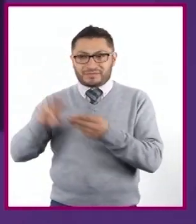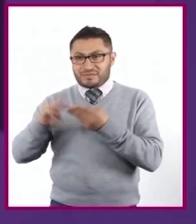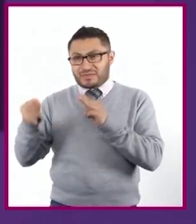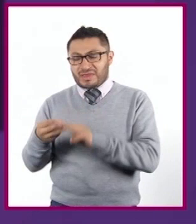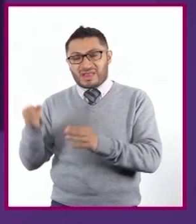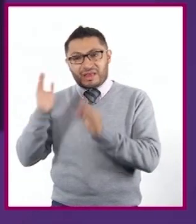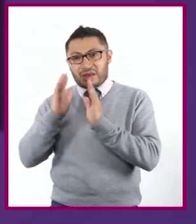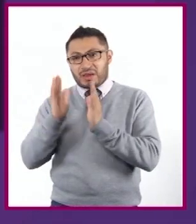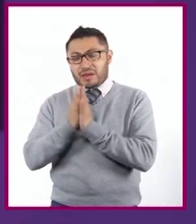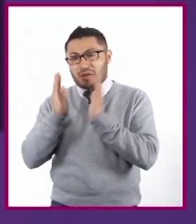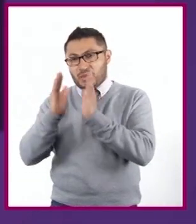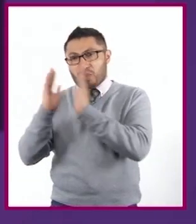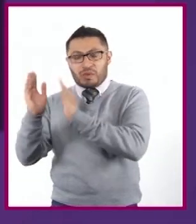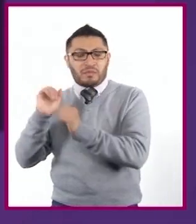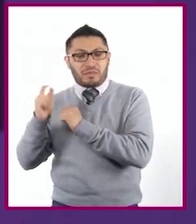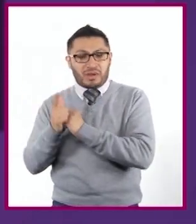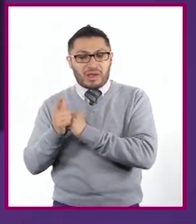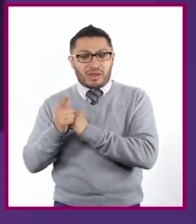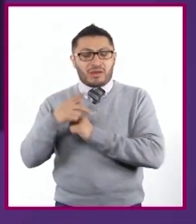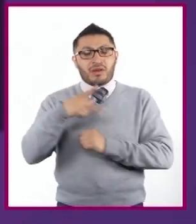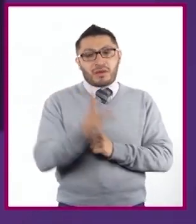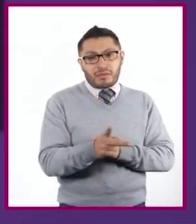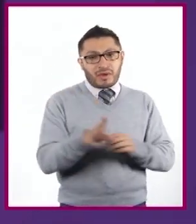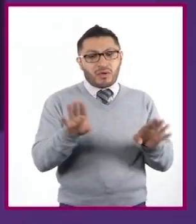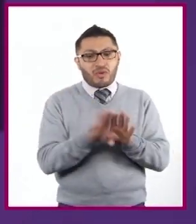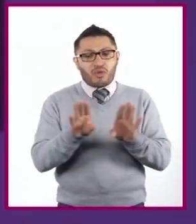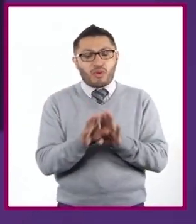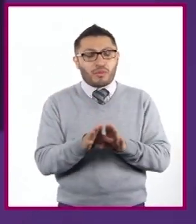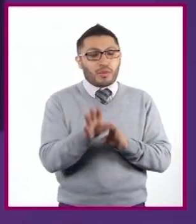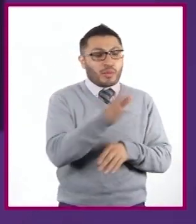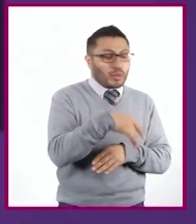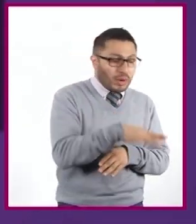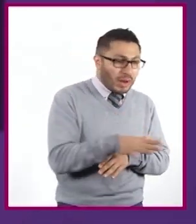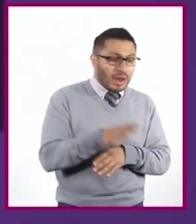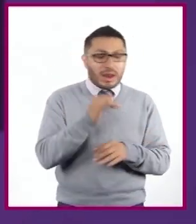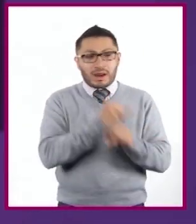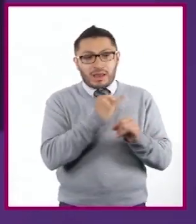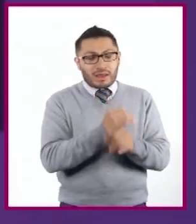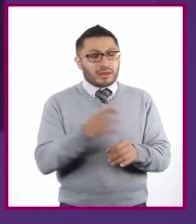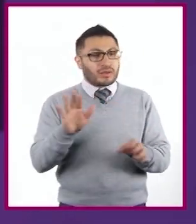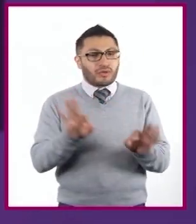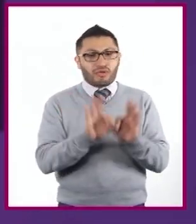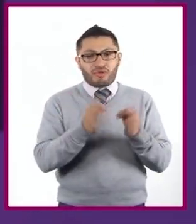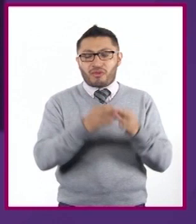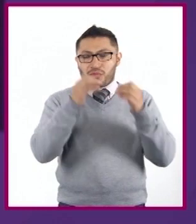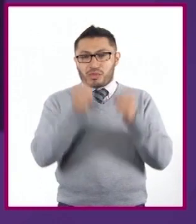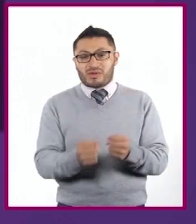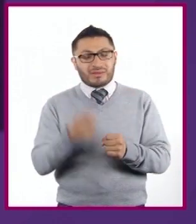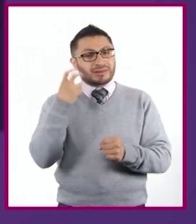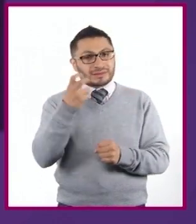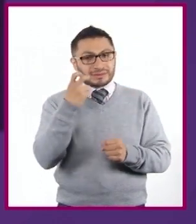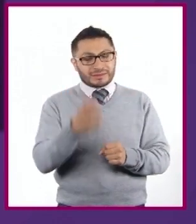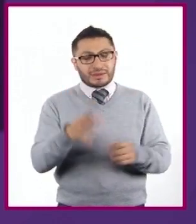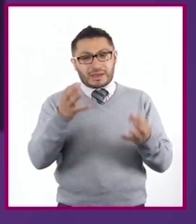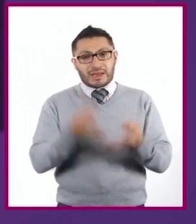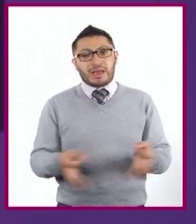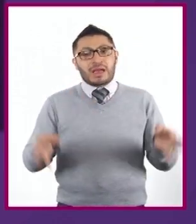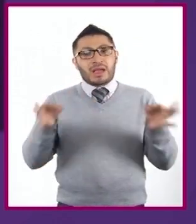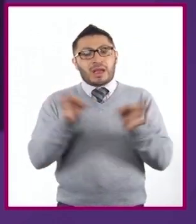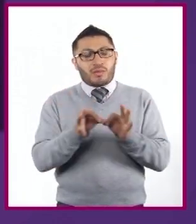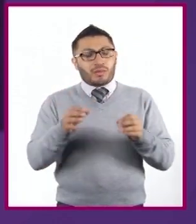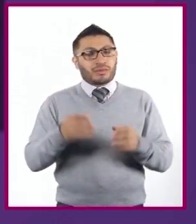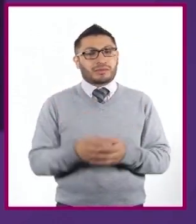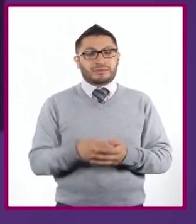una biblioteca. Pero, ¿cómo podemos buscar en Internet de manera segura? Para ello, es importante